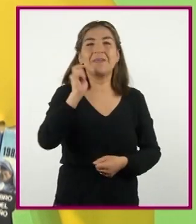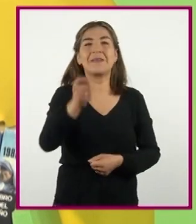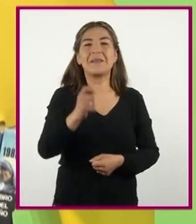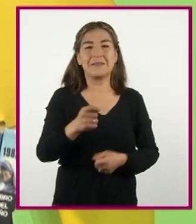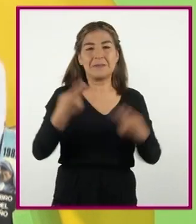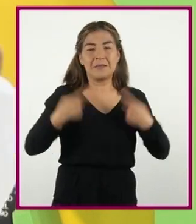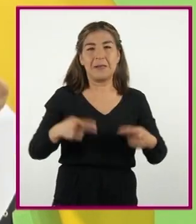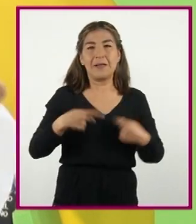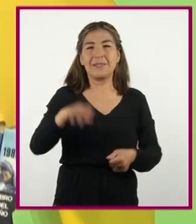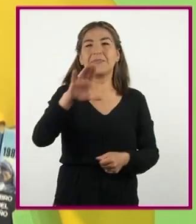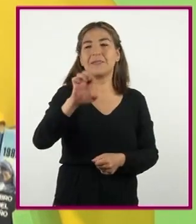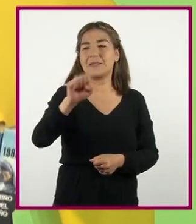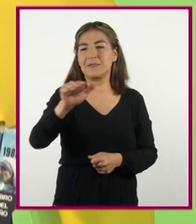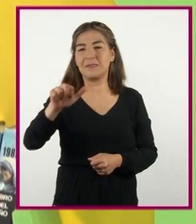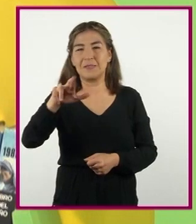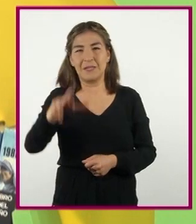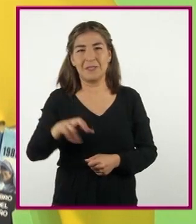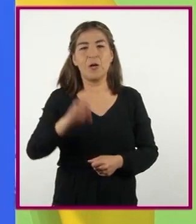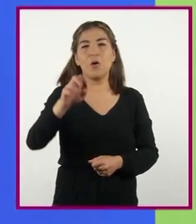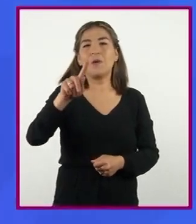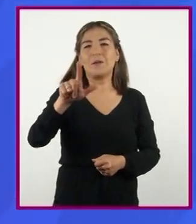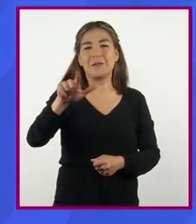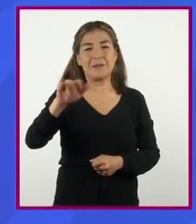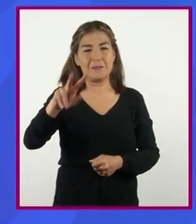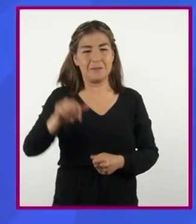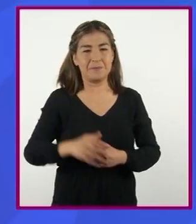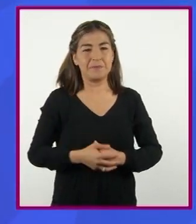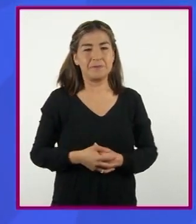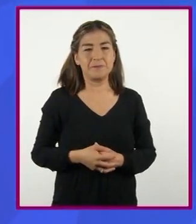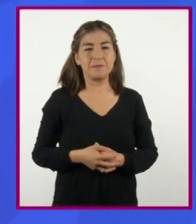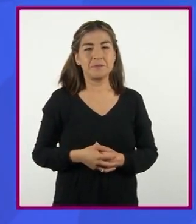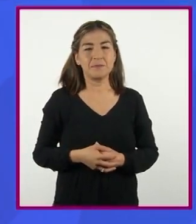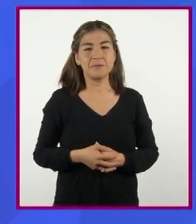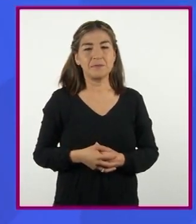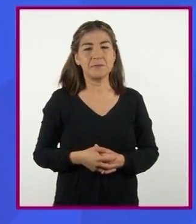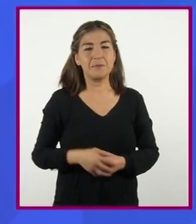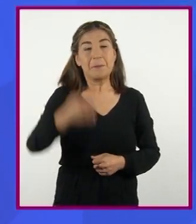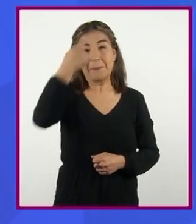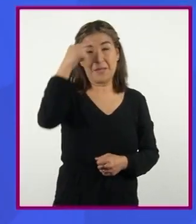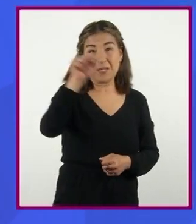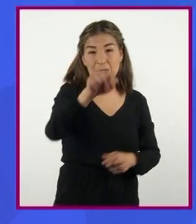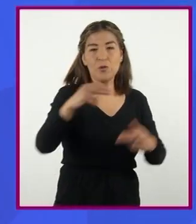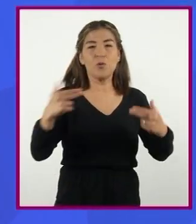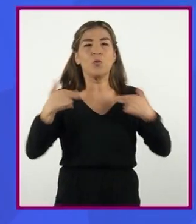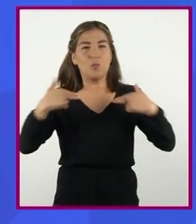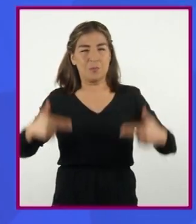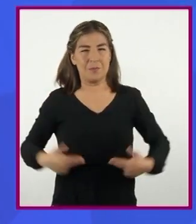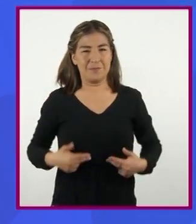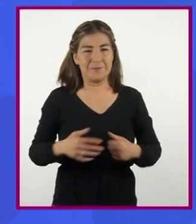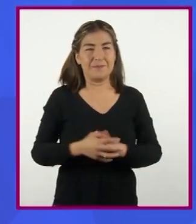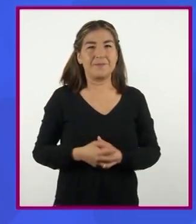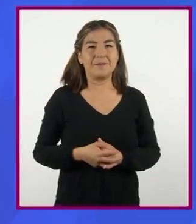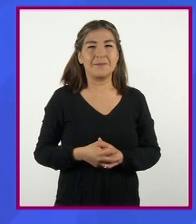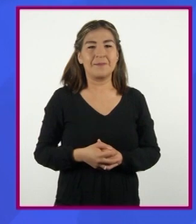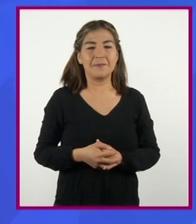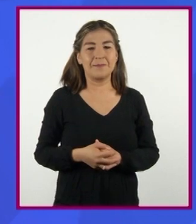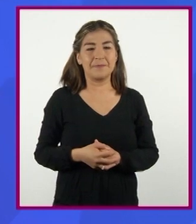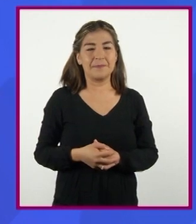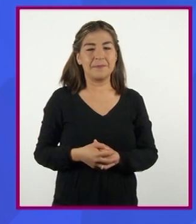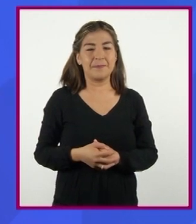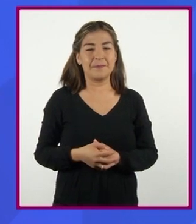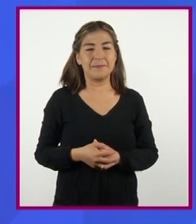poeta César Tellería Oliva. Para ti, humanidad. Fragmento. Para